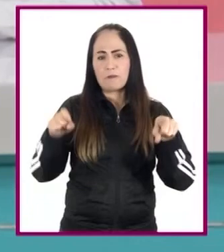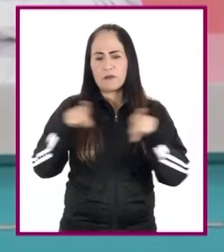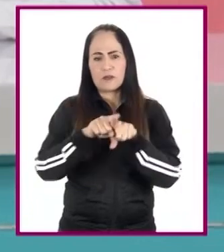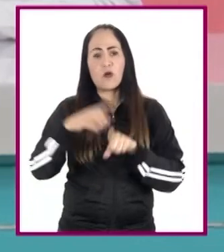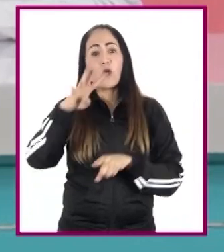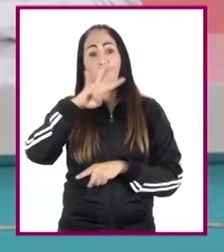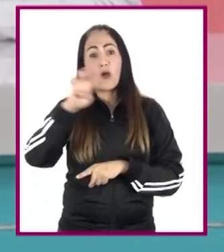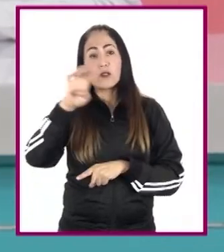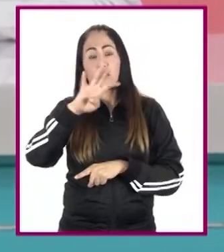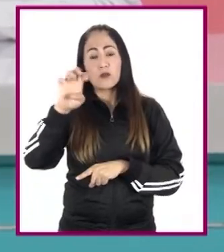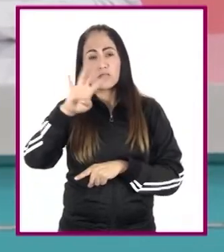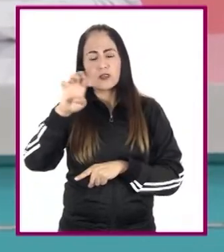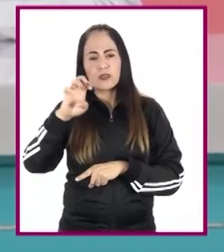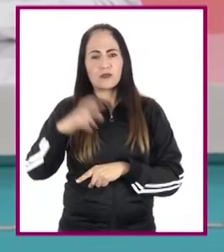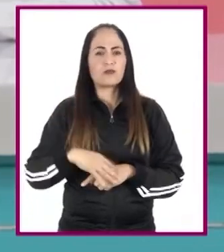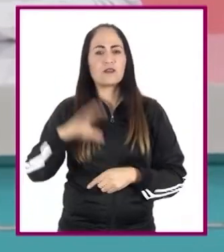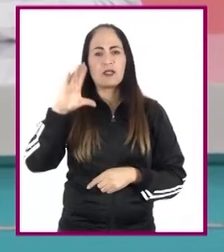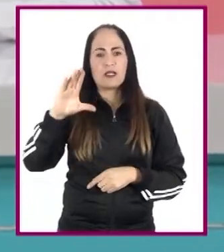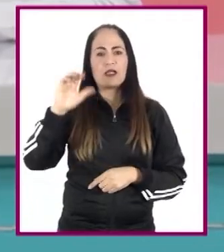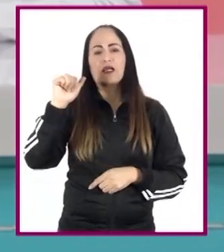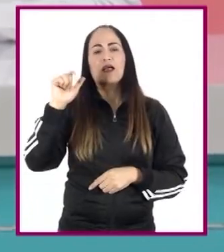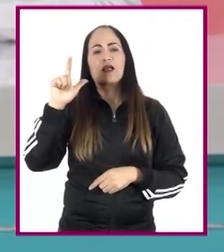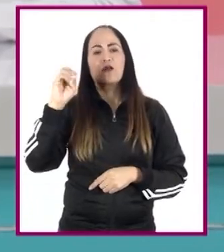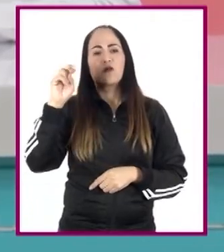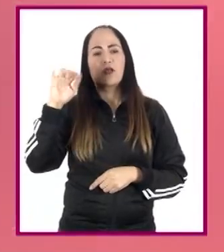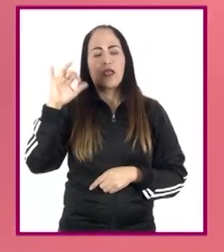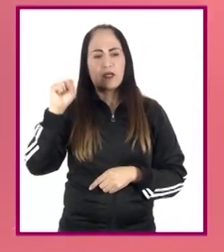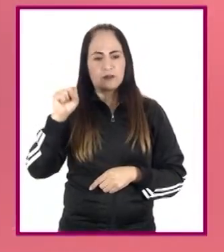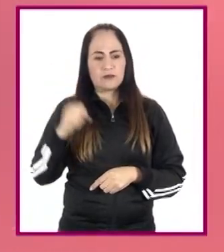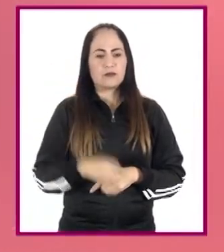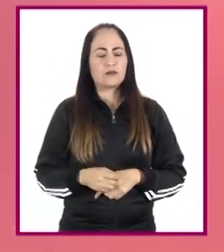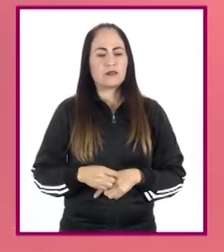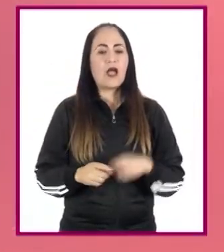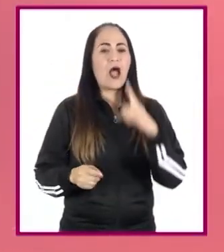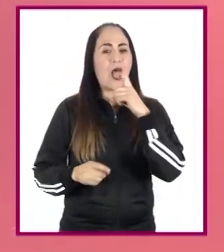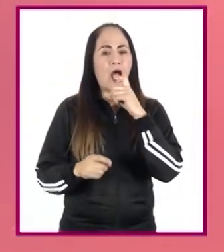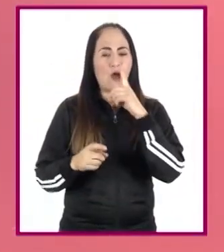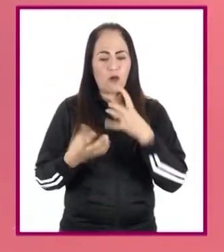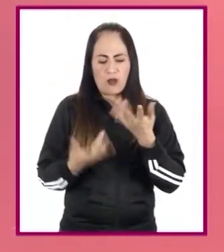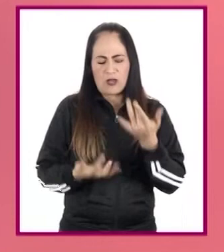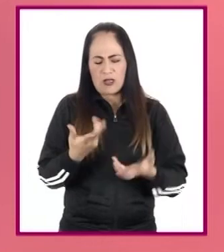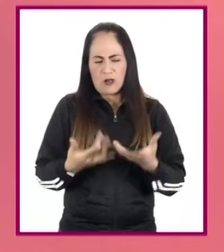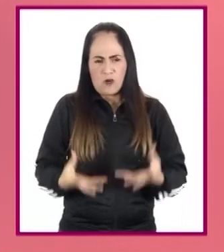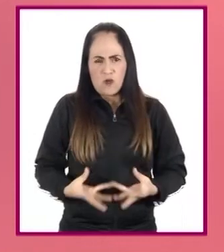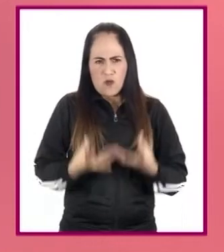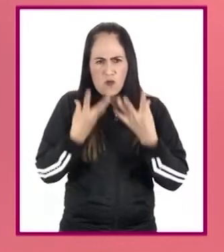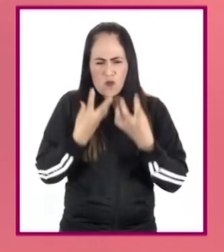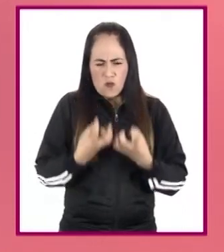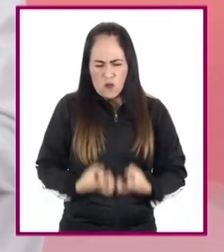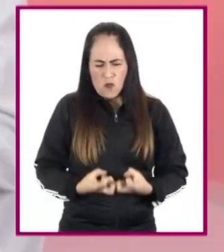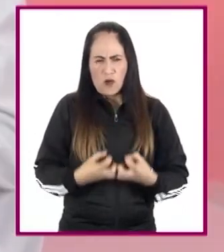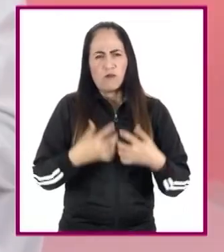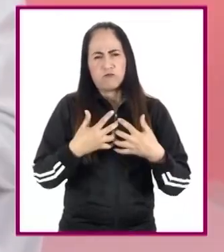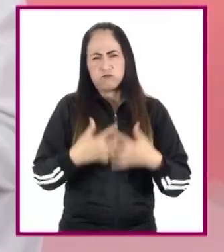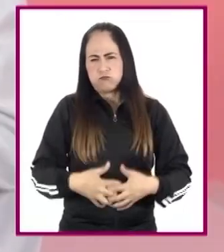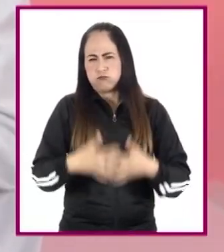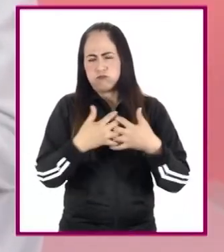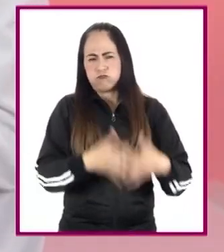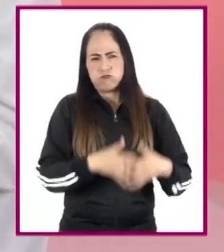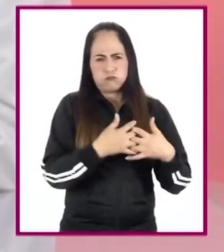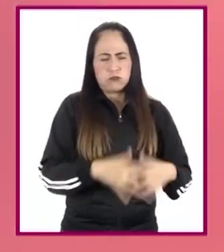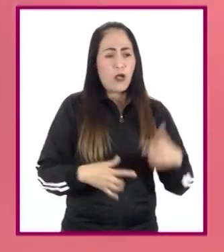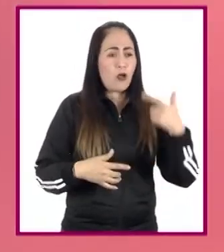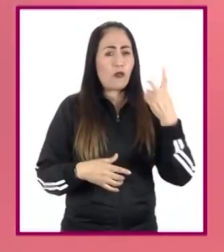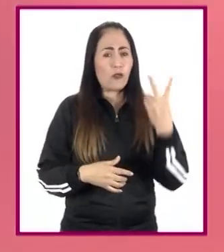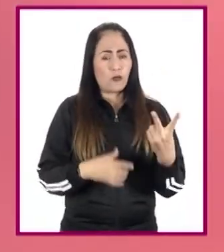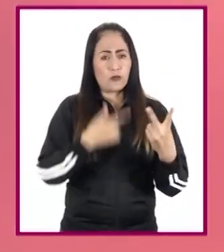calorías. Como suponemos que el calor absorbido por el agua es igual al calor generado por la combustión, podemos decir que 2 gramos